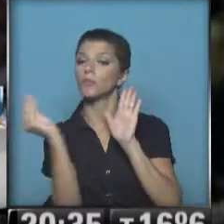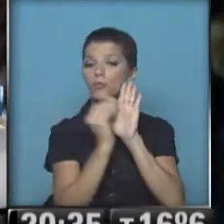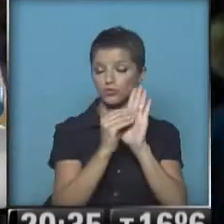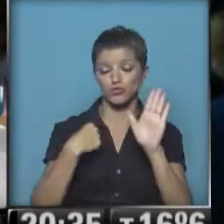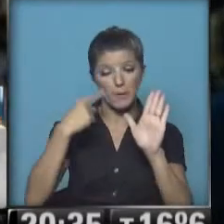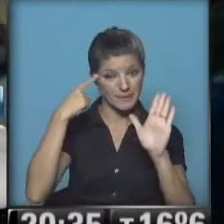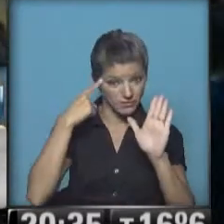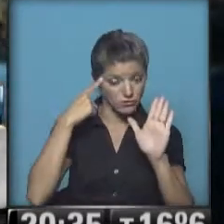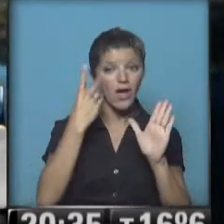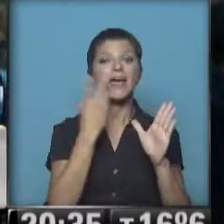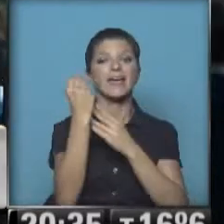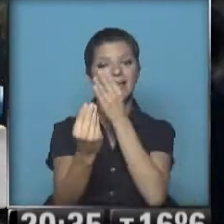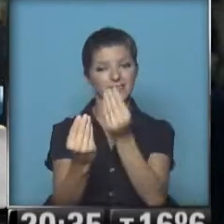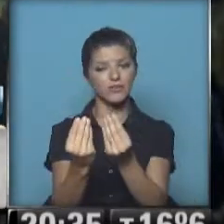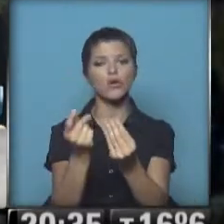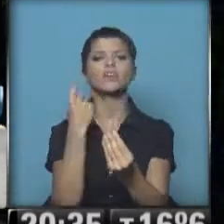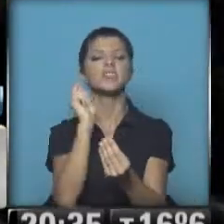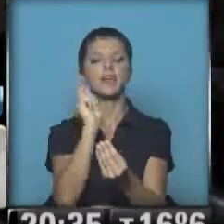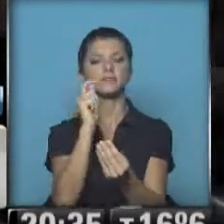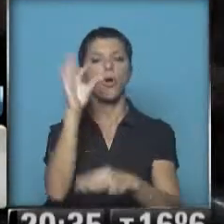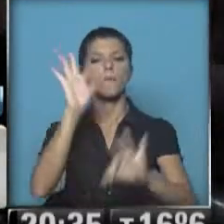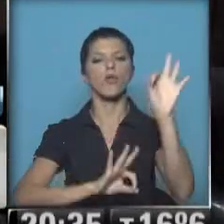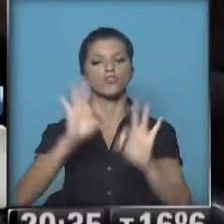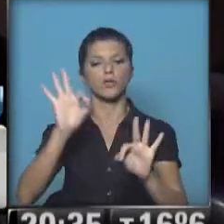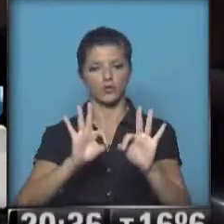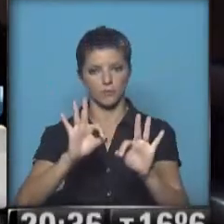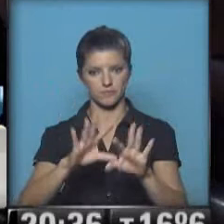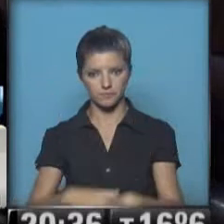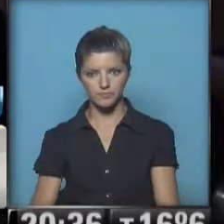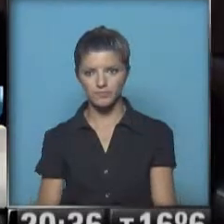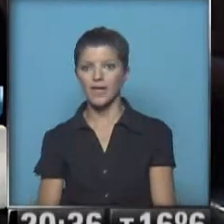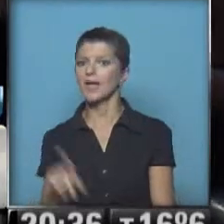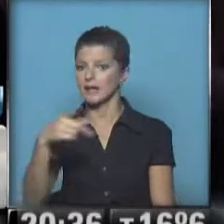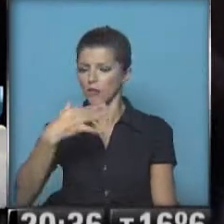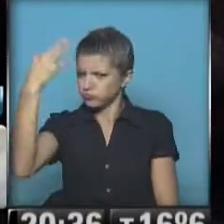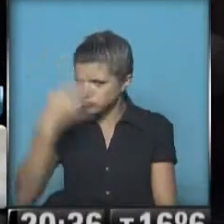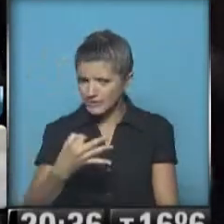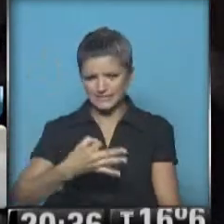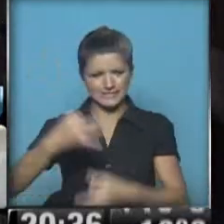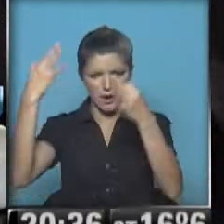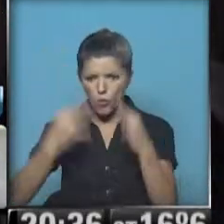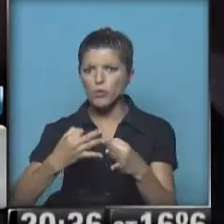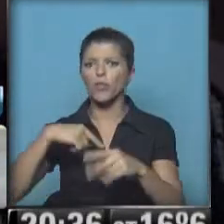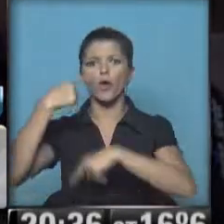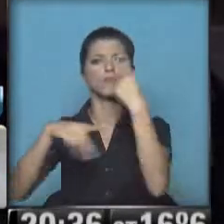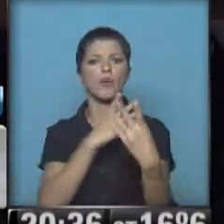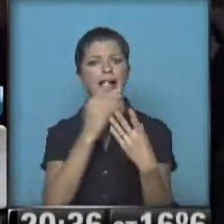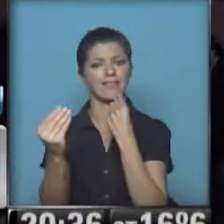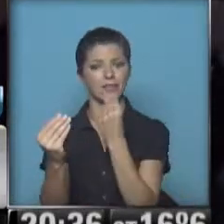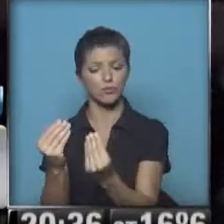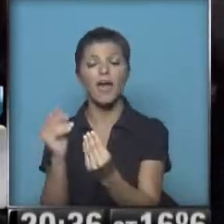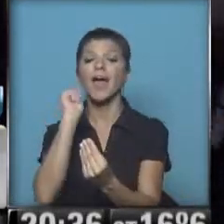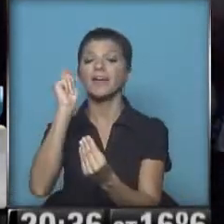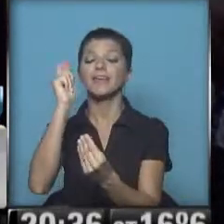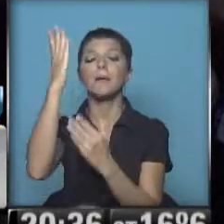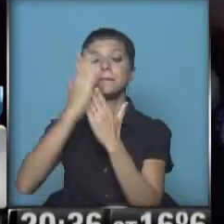el candidato es el proyecto. El que está sin duda convencidísimo de su carrera presidencial es el